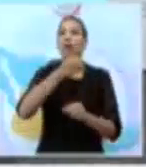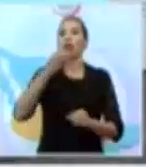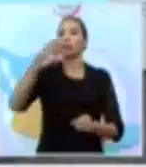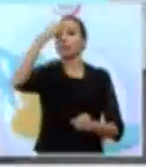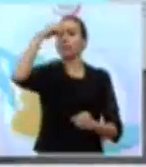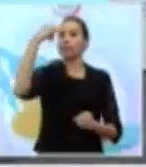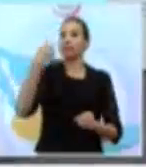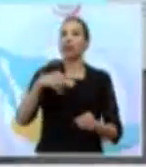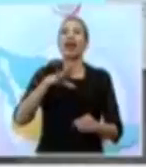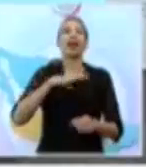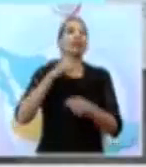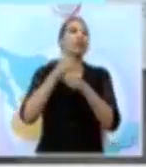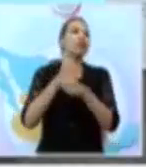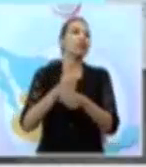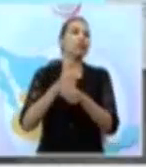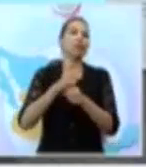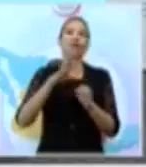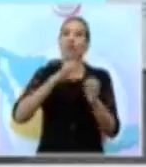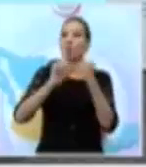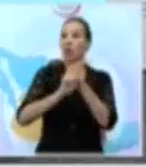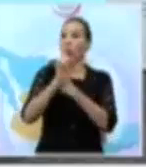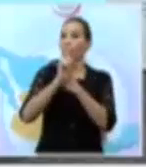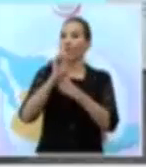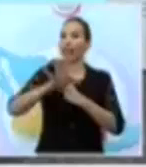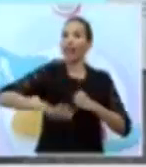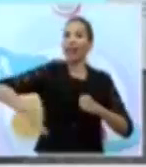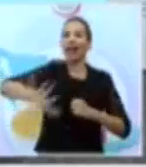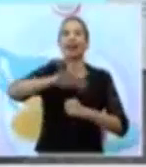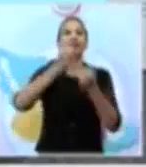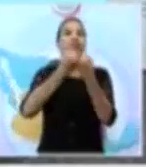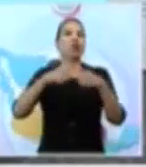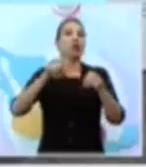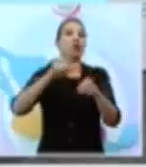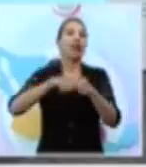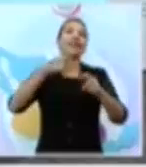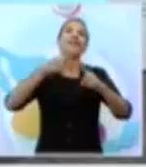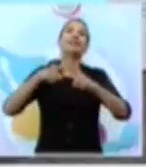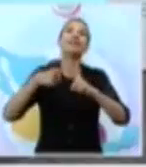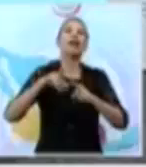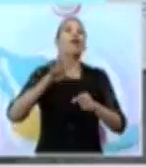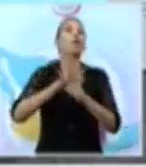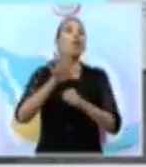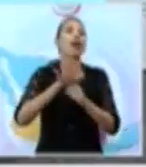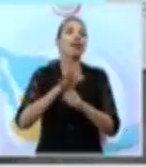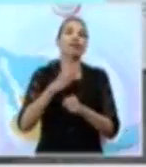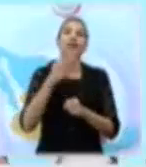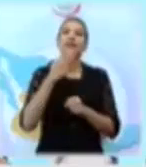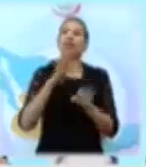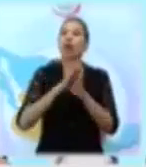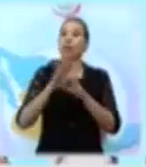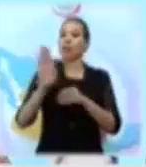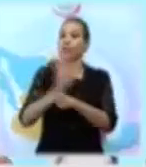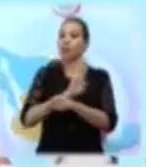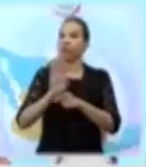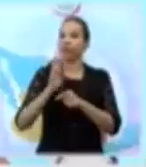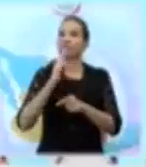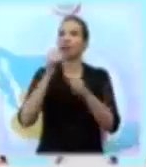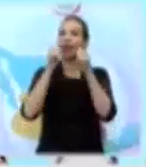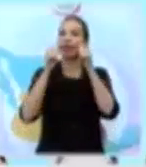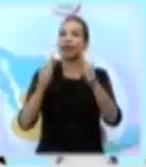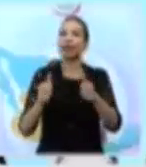México padece un déficit social en varios aspectos como bienestar,